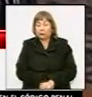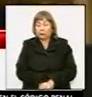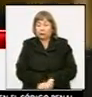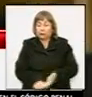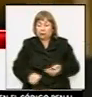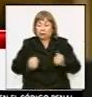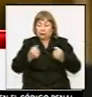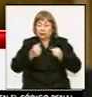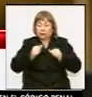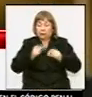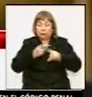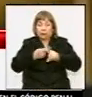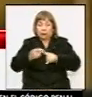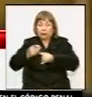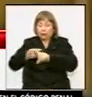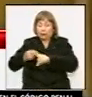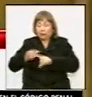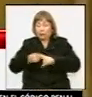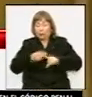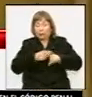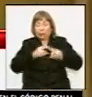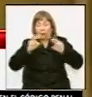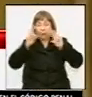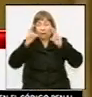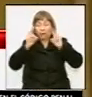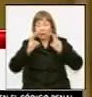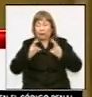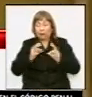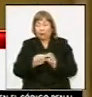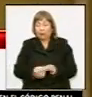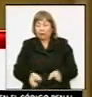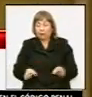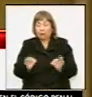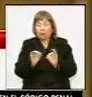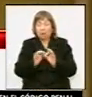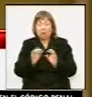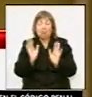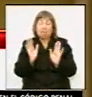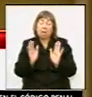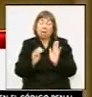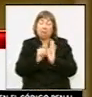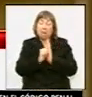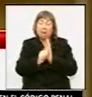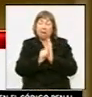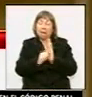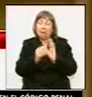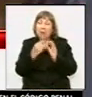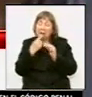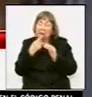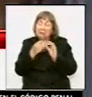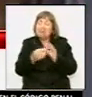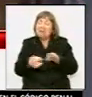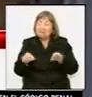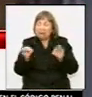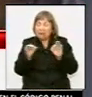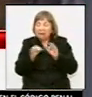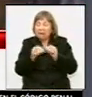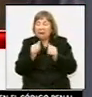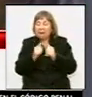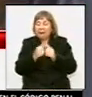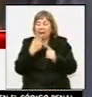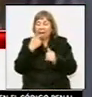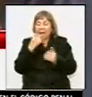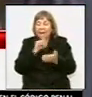tratado diferentes temas importantes de la agenda. Es importante resaltar entonces